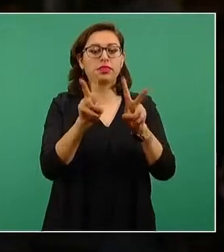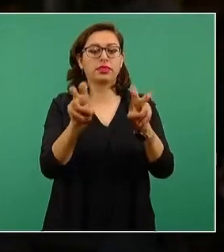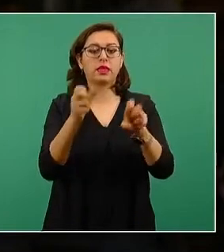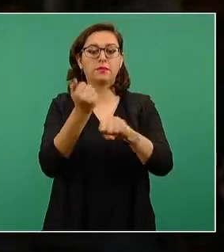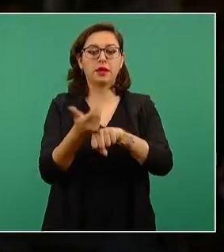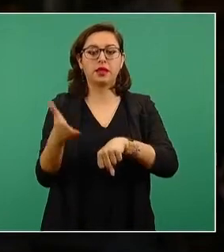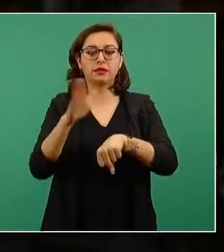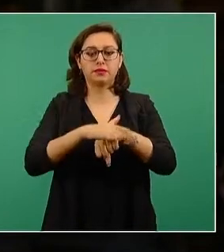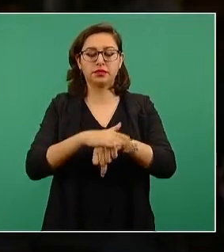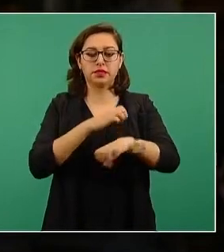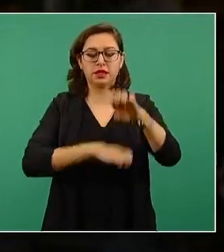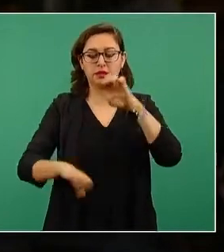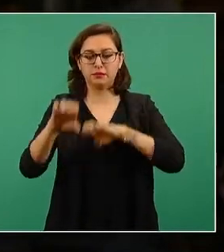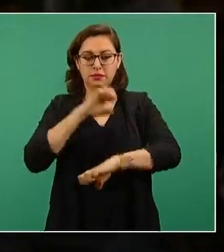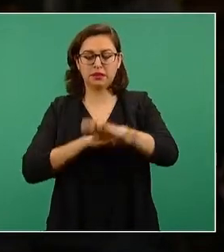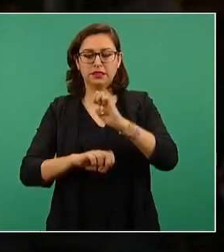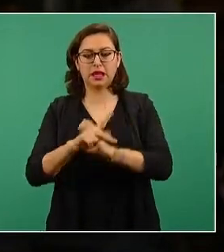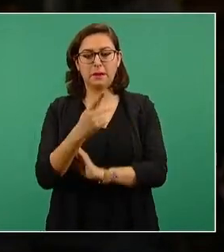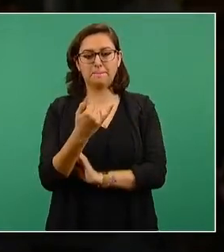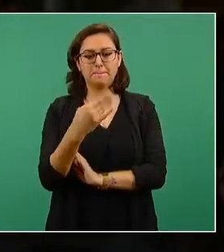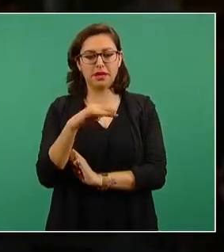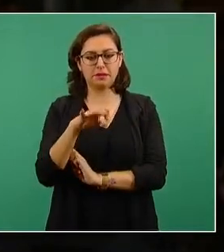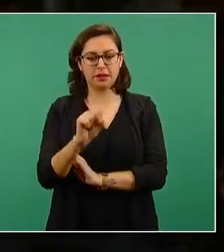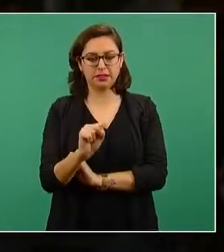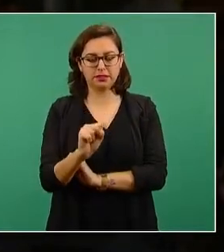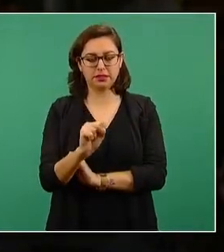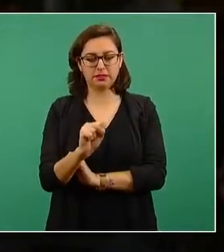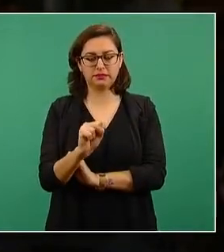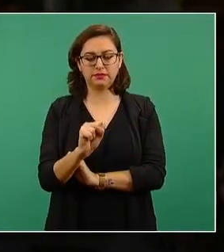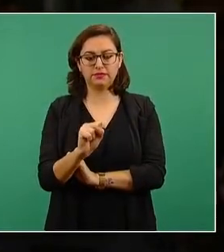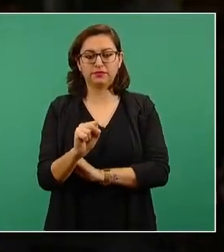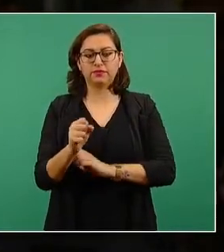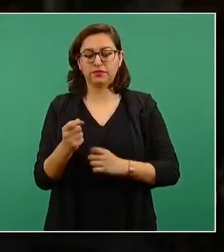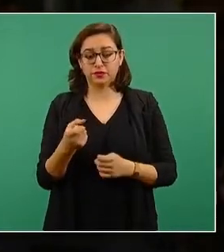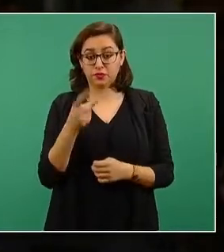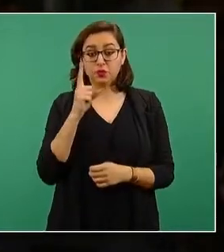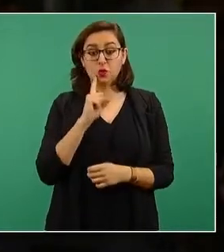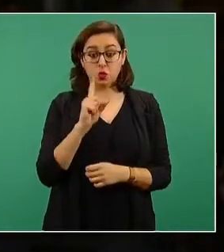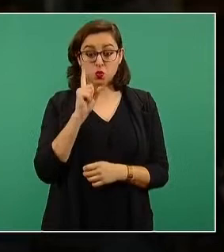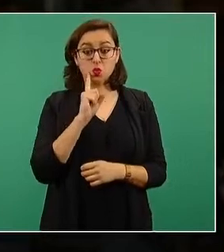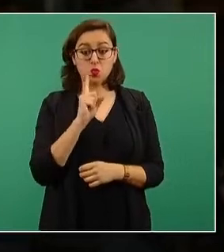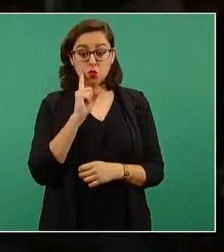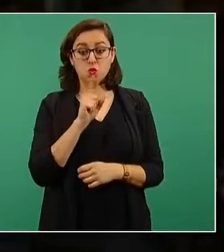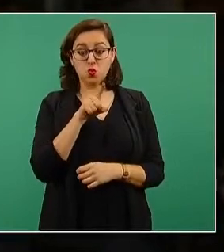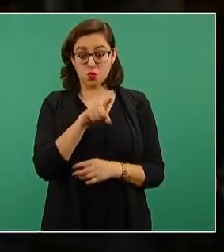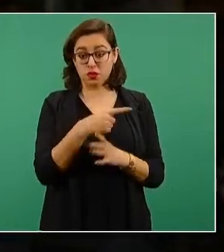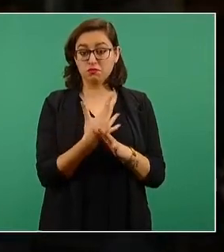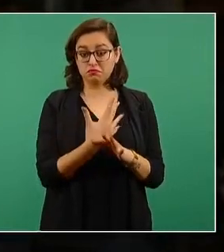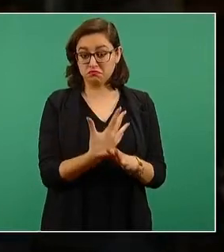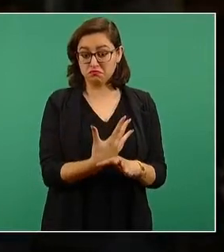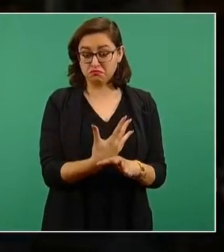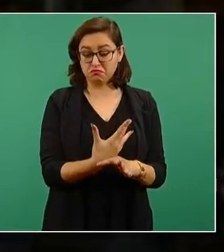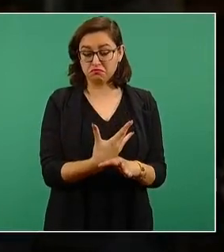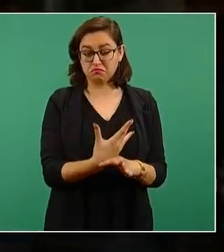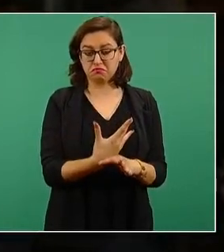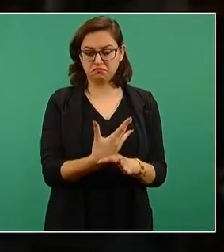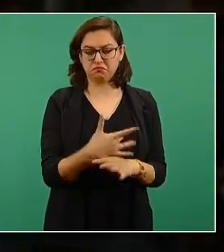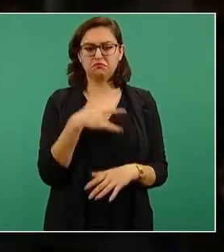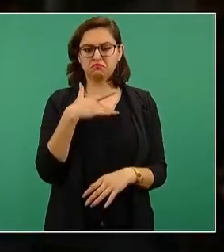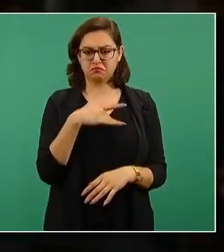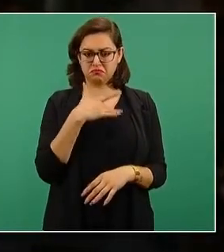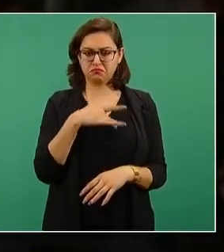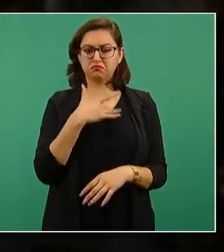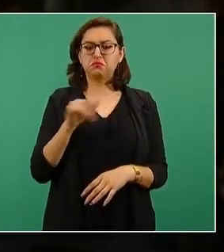administración de pequeñas empresas. Entonces, ella ya manifestó y dio a conocer que tiene el interés